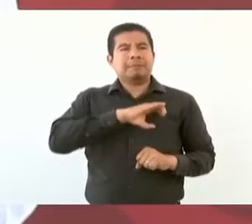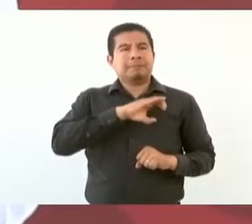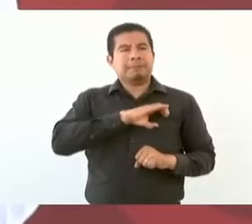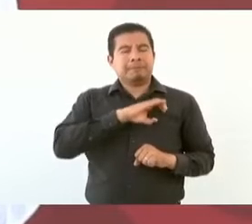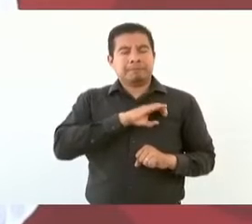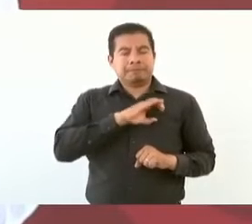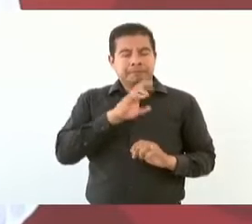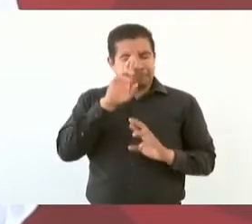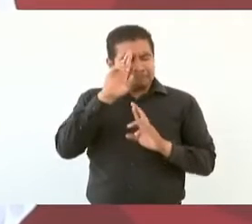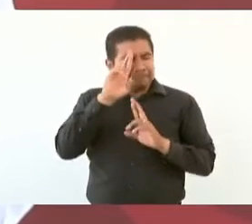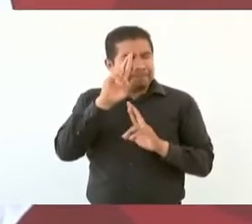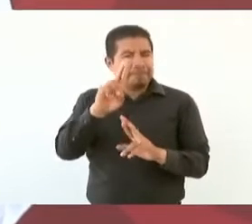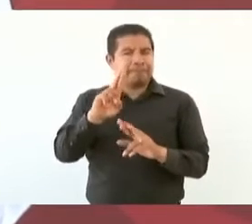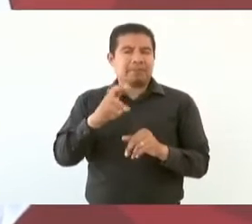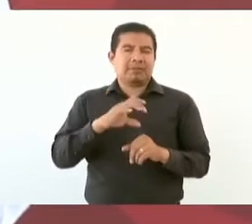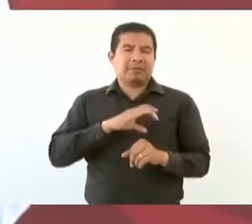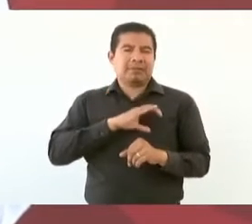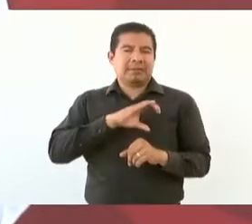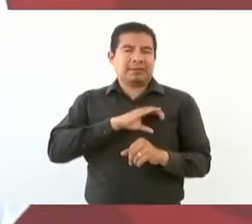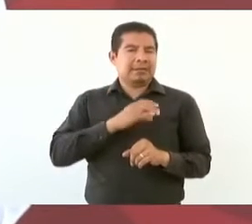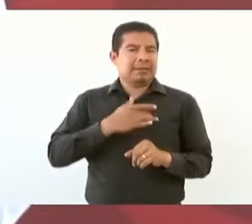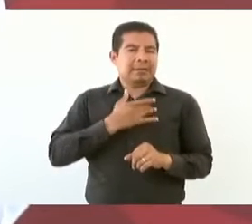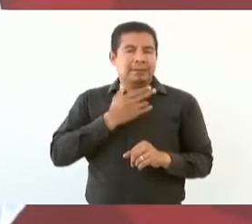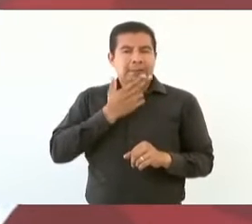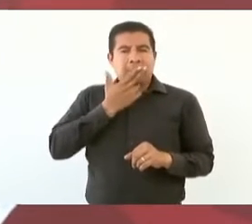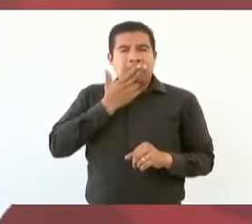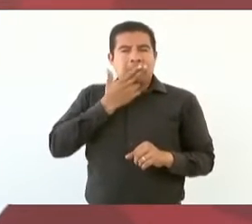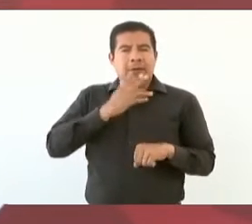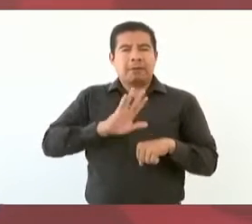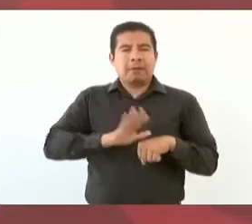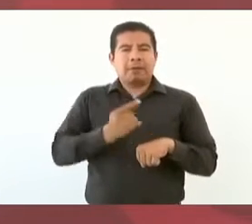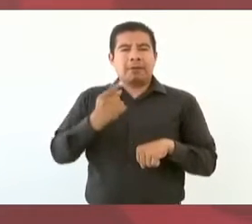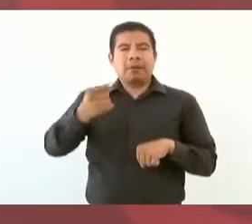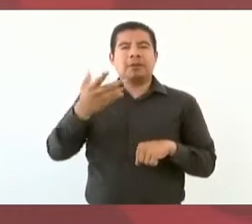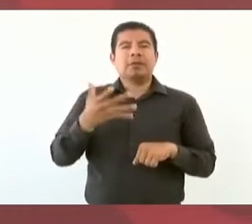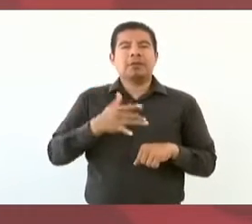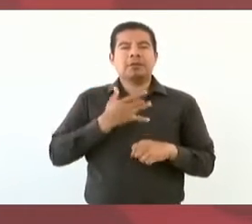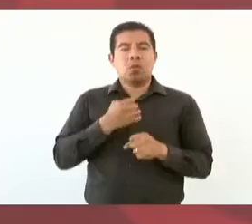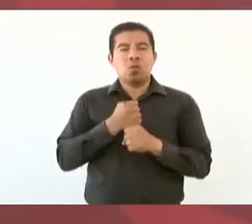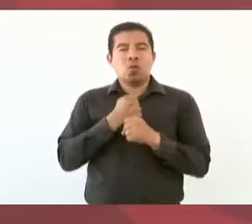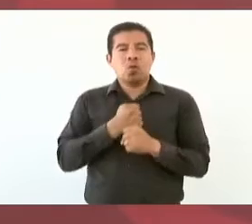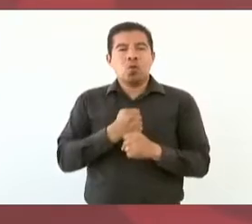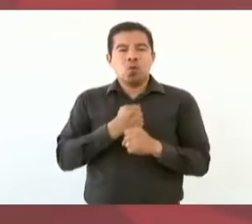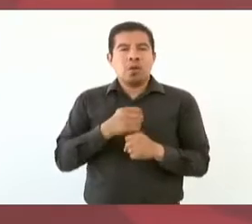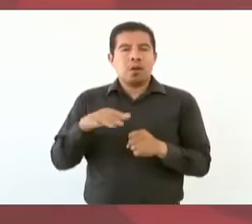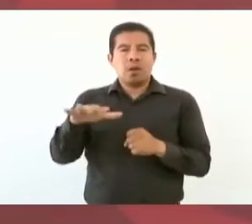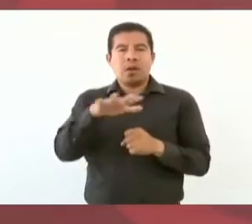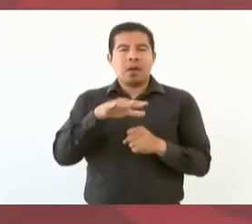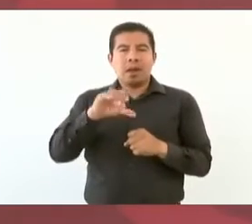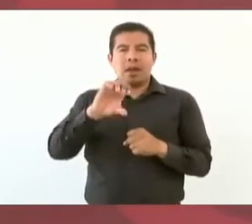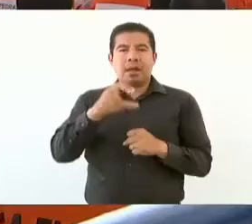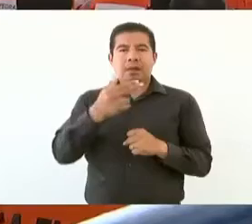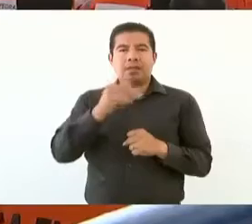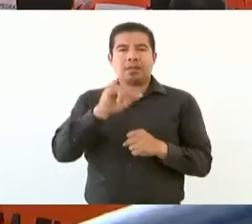afecto, con mucho respeto, como los mártires de Chicago.